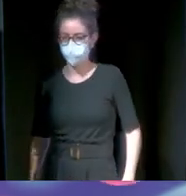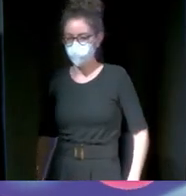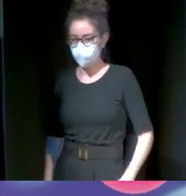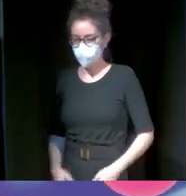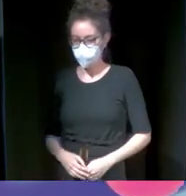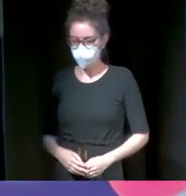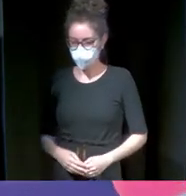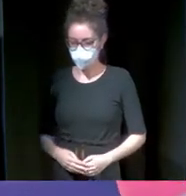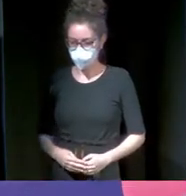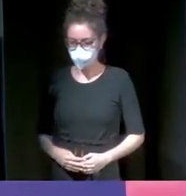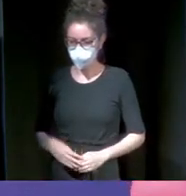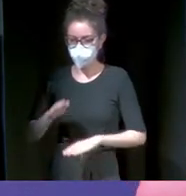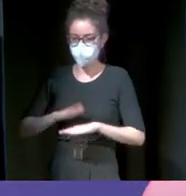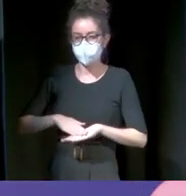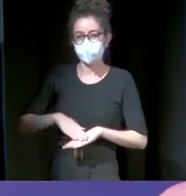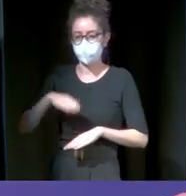para bailar